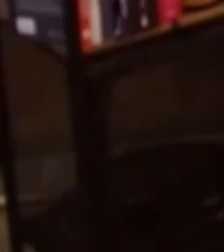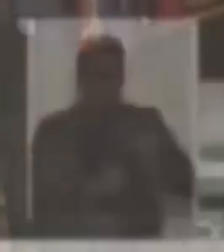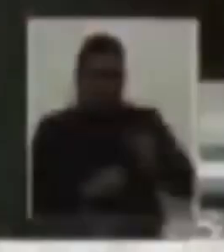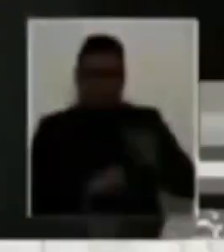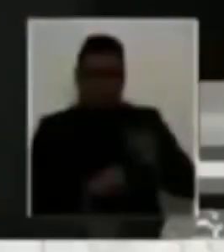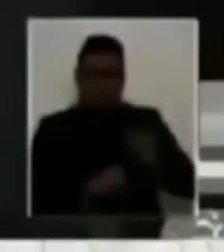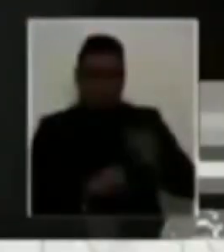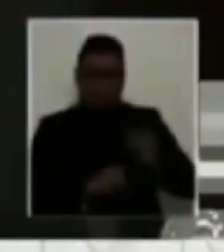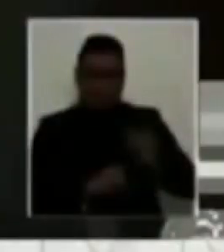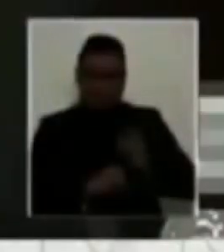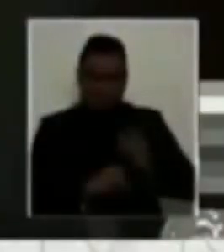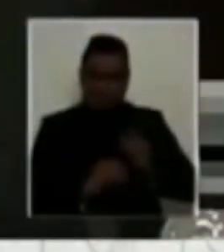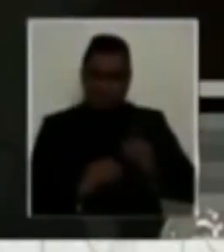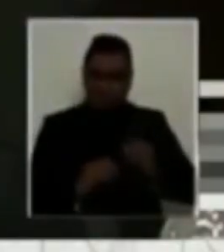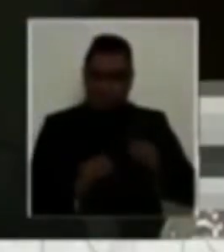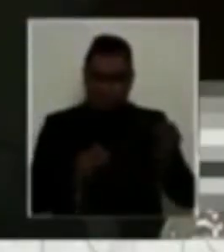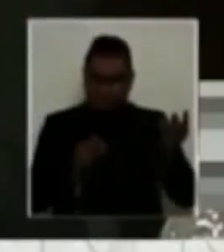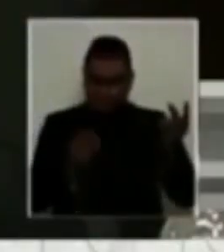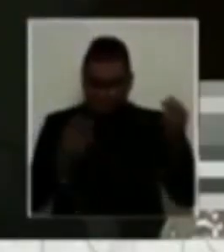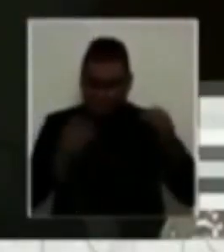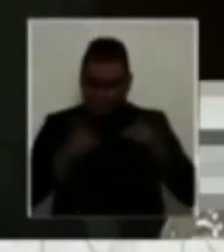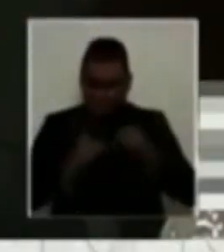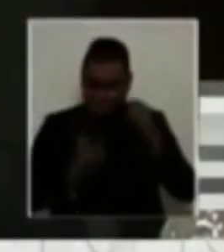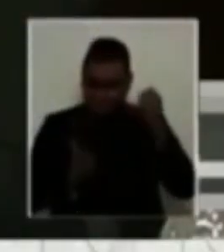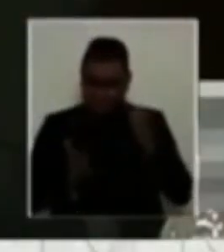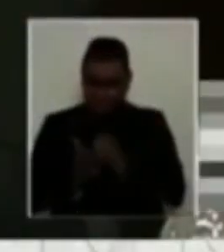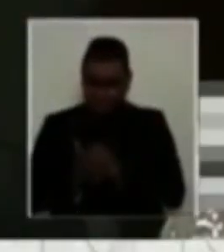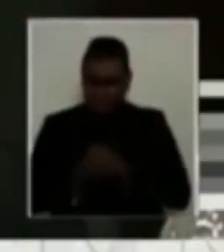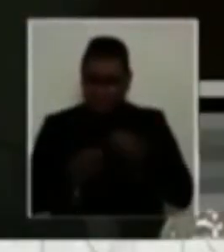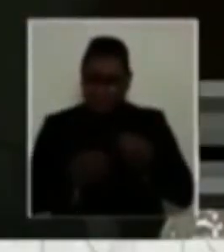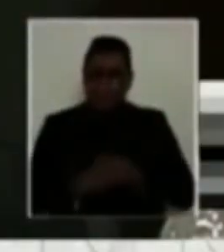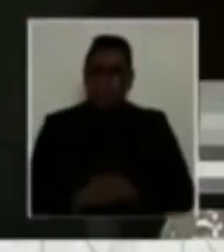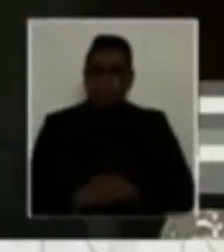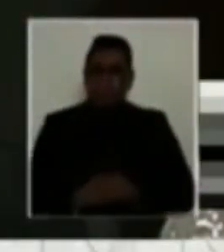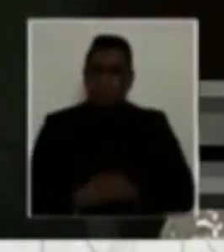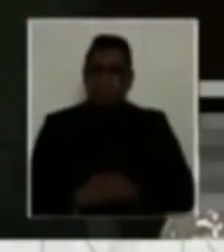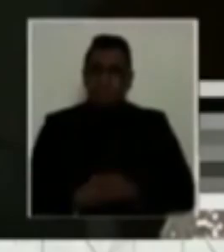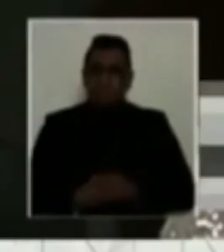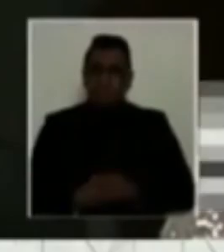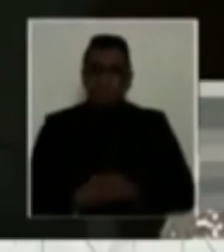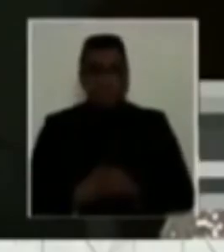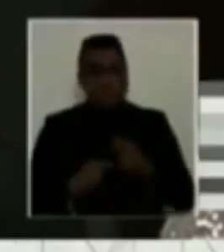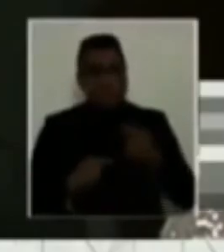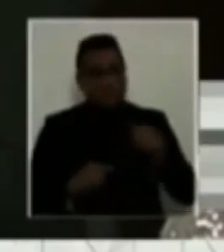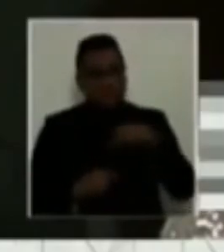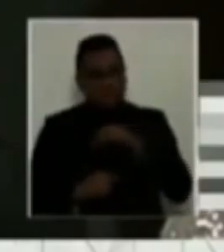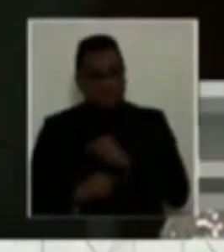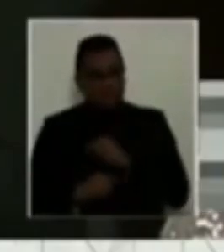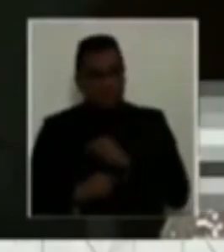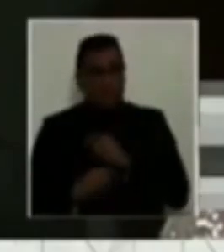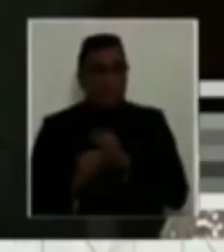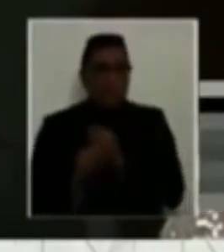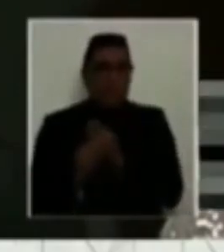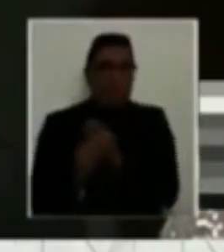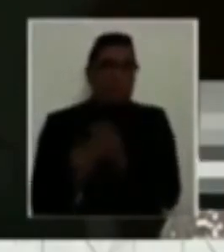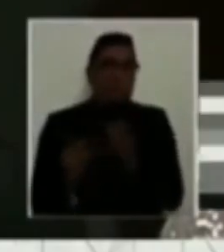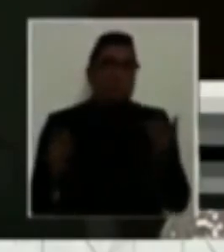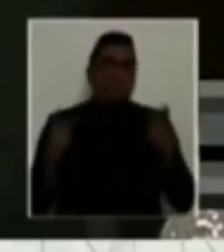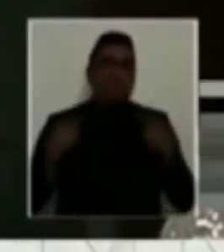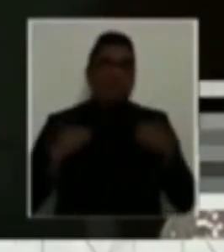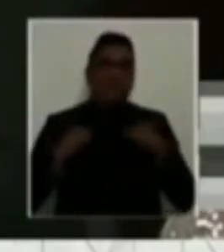piñada escuchemos sobre nosotros se hablará y mucho